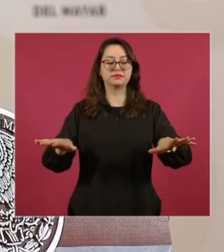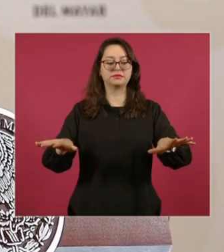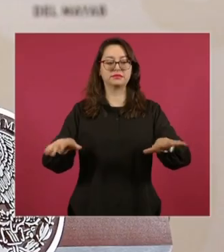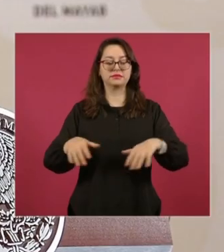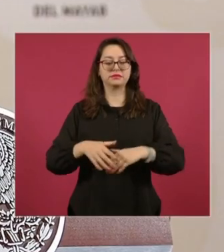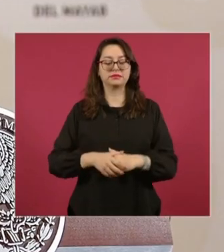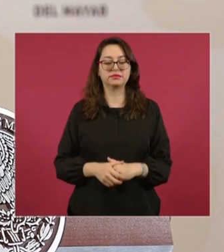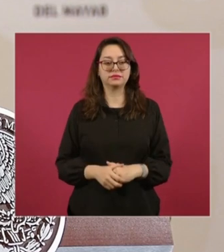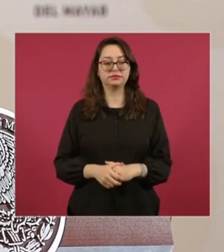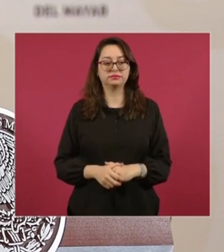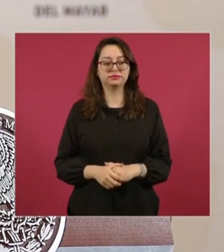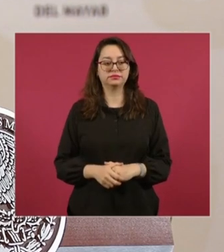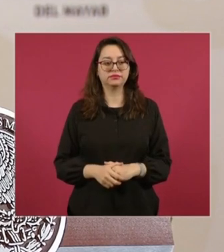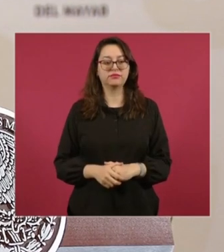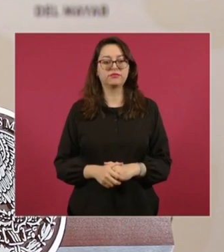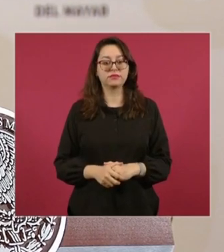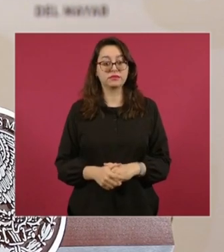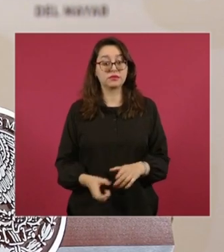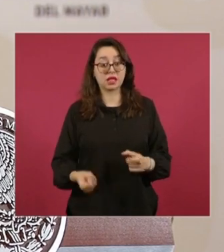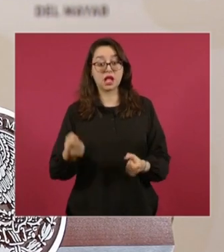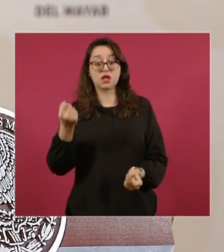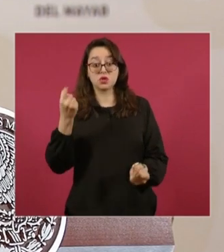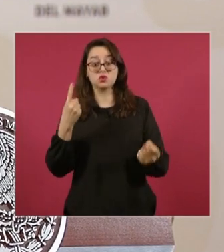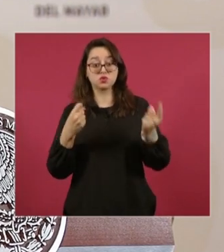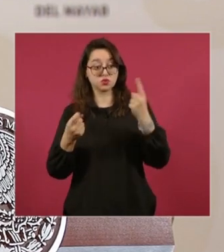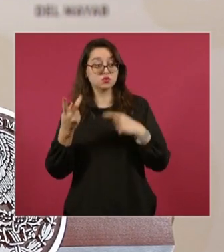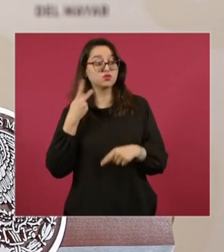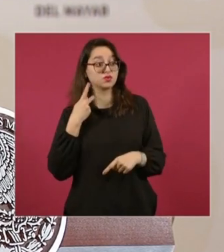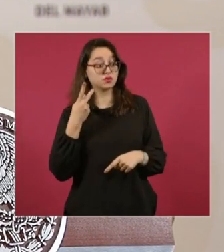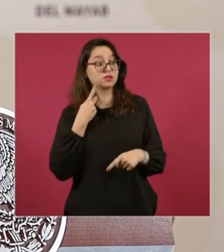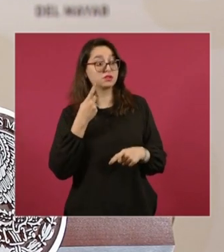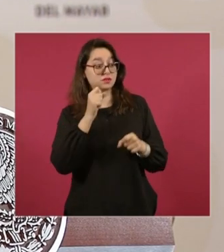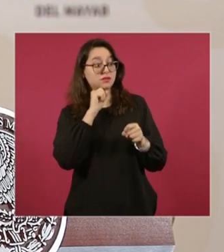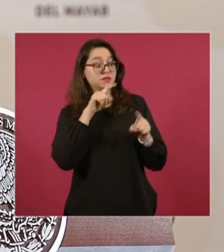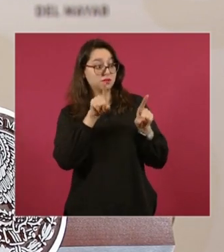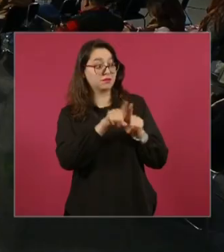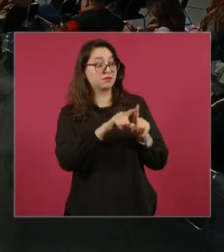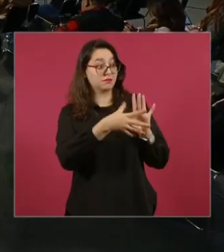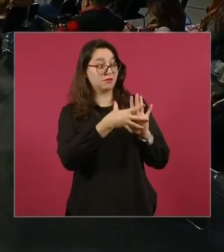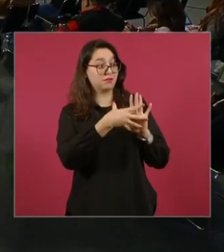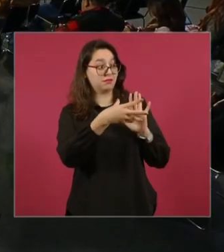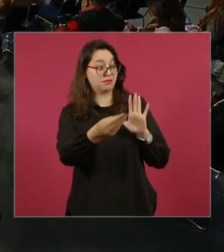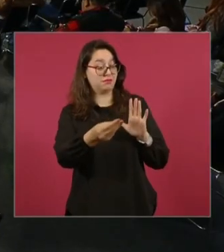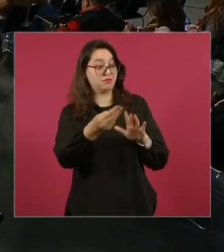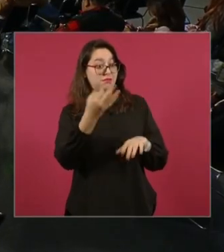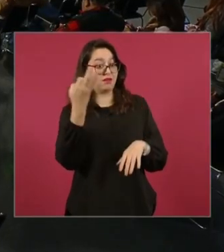y sí hubieron políticos, ¿no? Sí. ¿Quiénes?